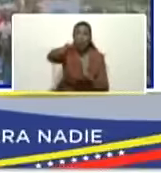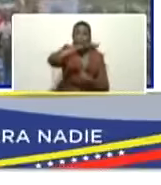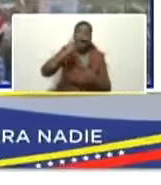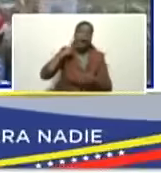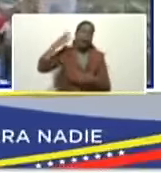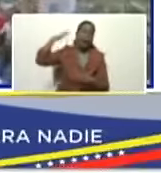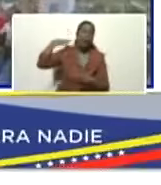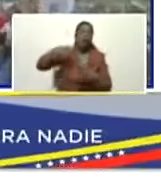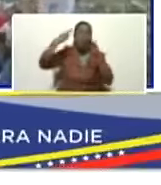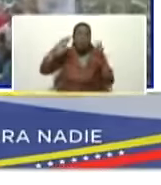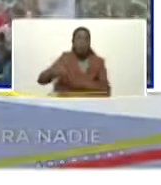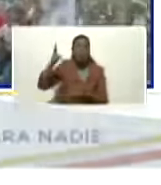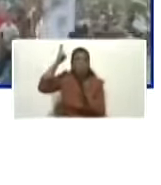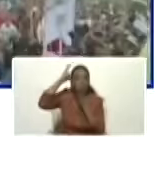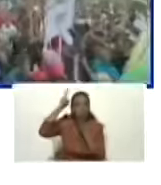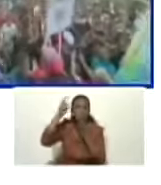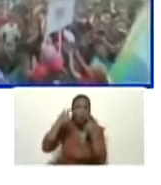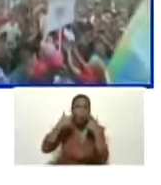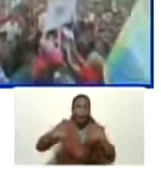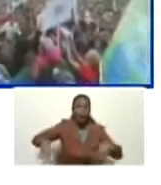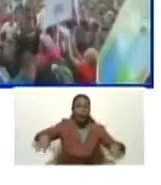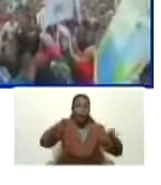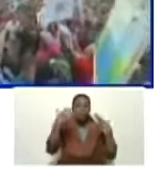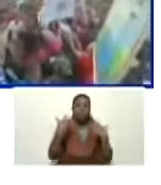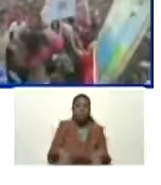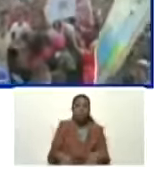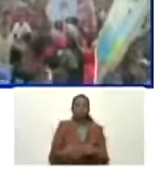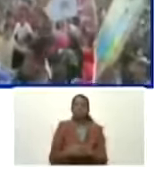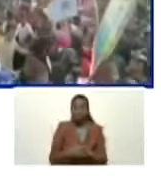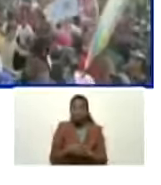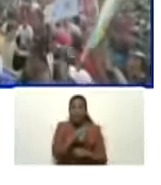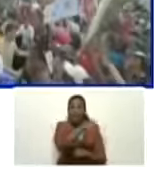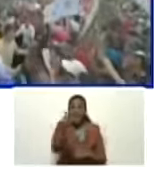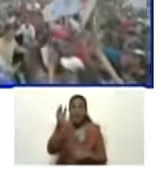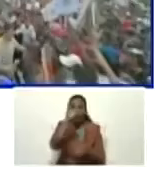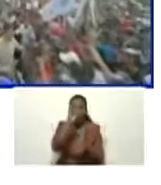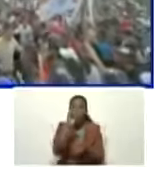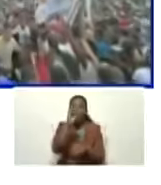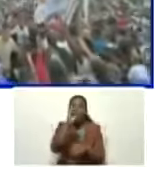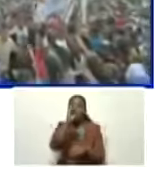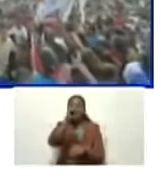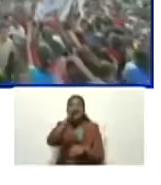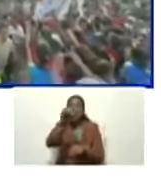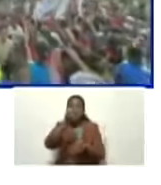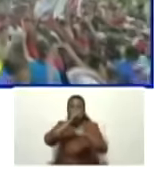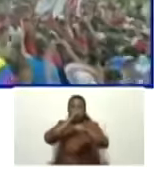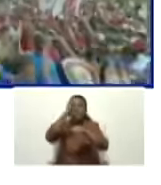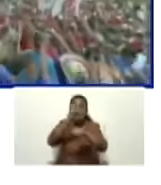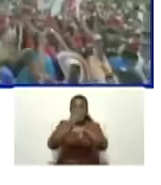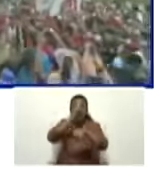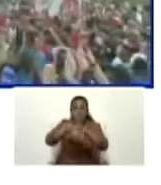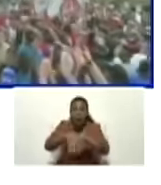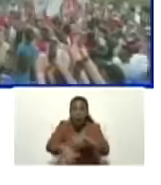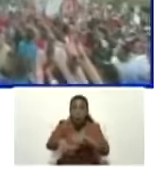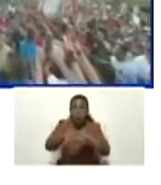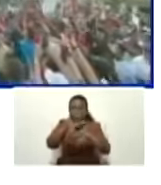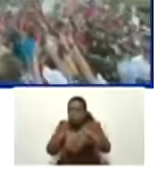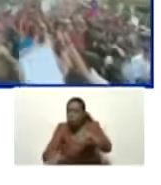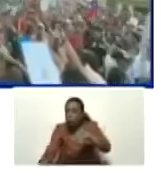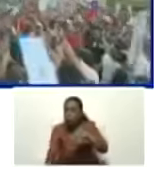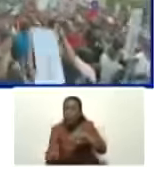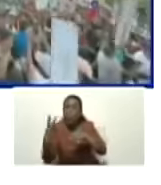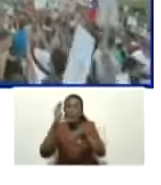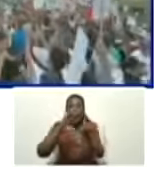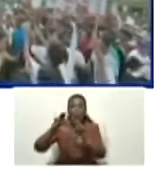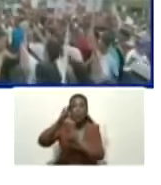ancestral originaria que asombró al mundo. Porque del Orinoco y de lo que es el Delta Macuro surgió una